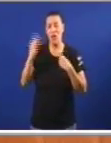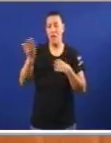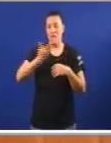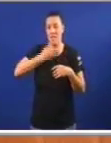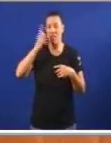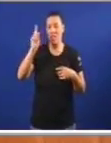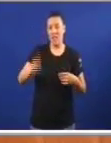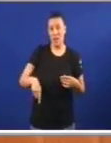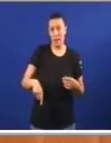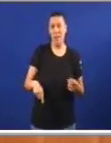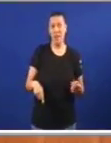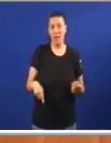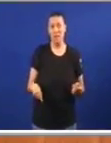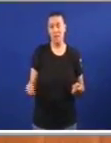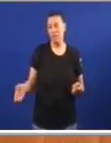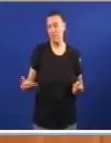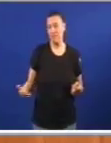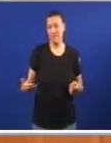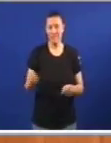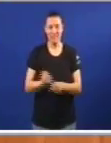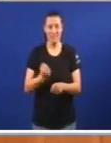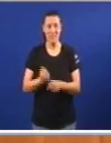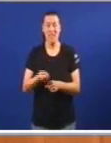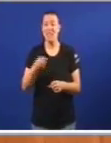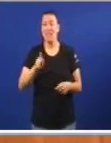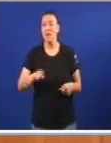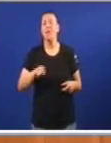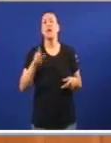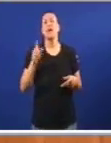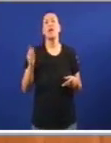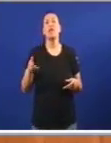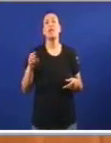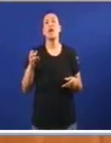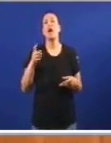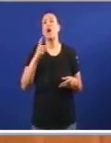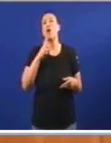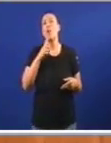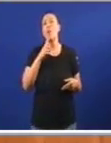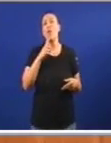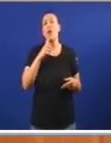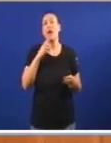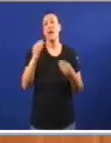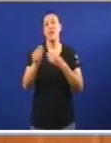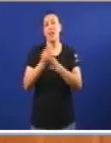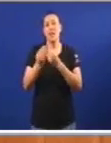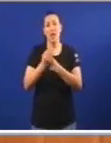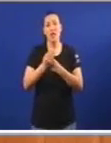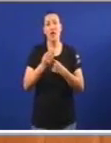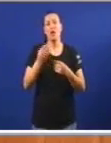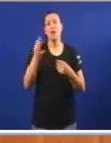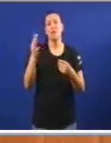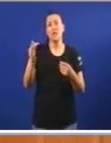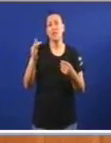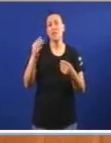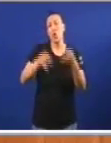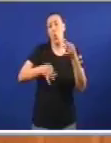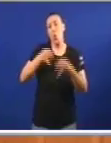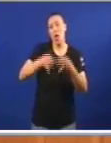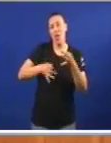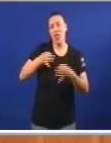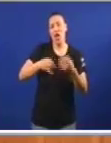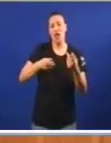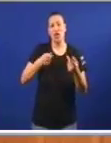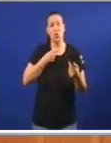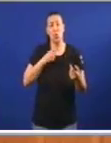tamén esa precariedade e apagamos tamén vía pago desas indemnizacións e dos suizos que nos custan